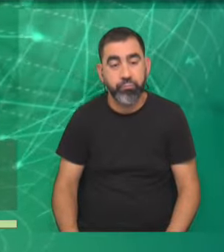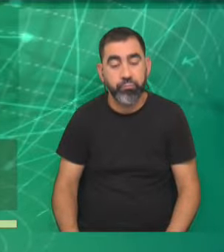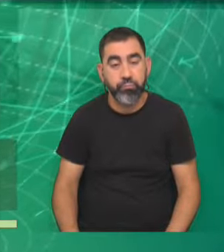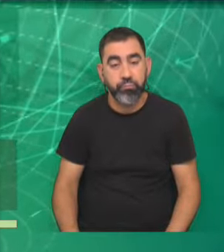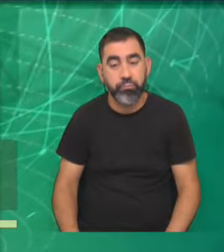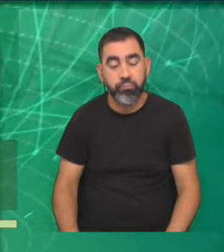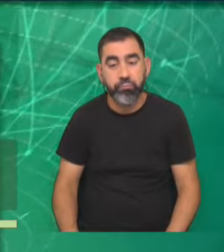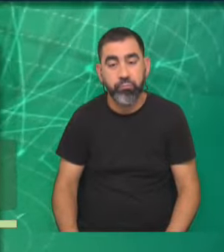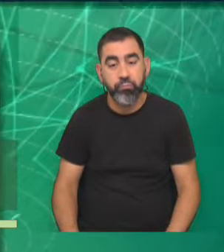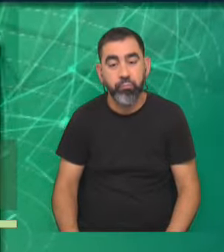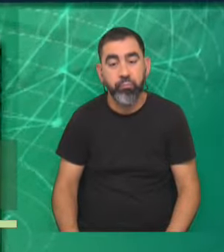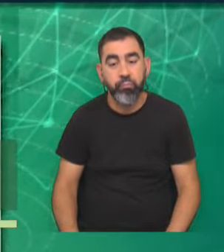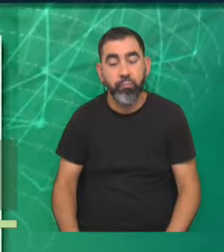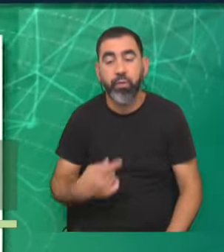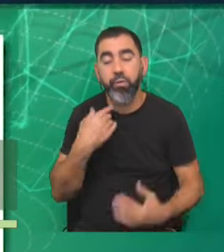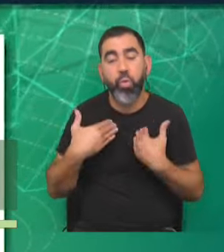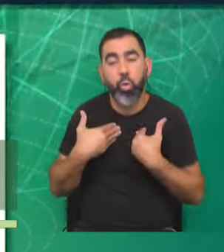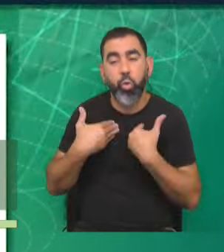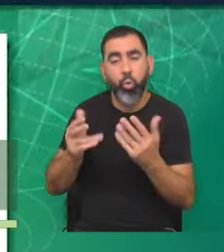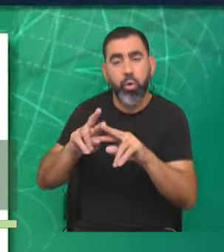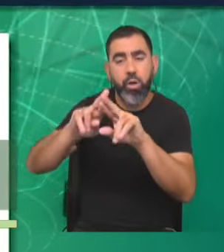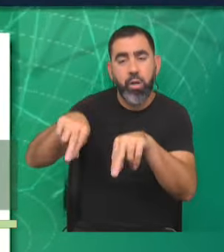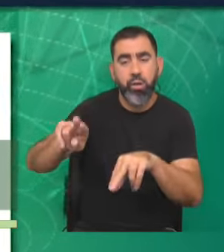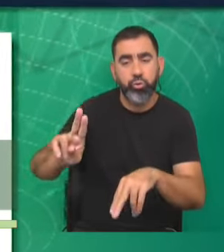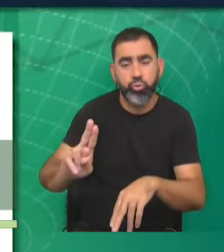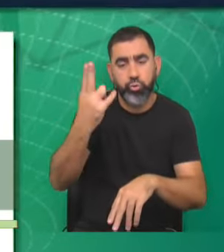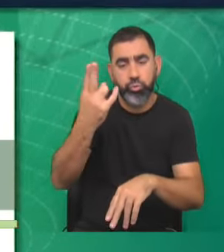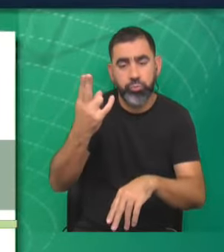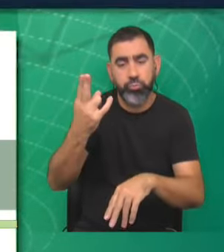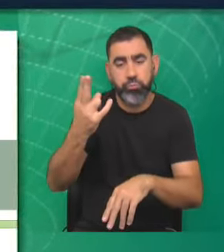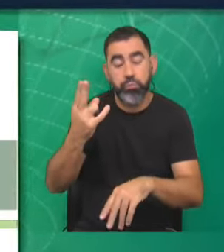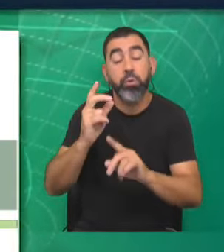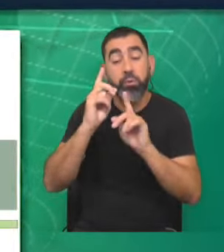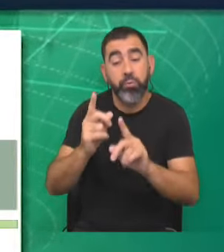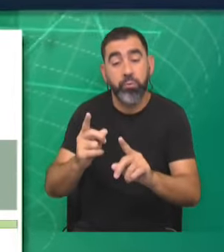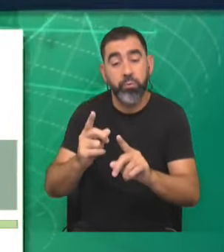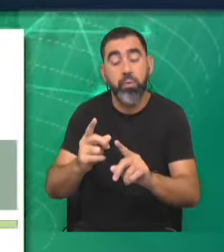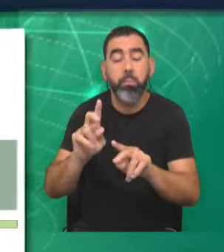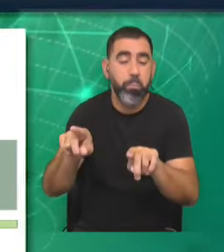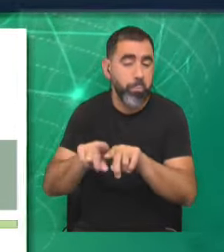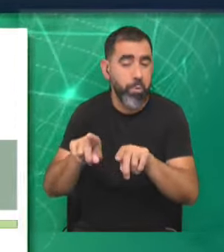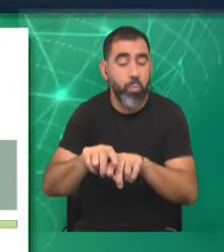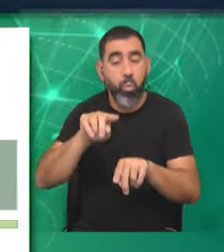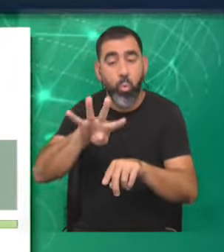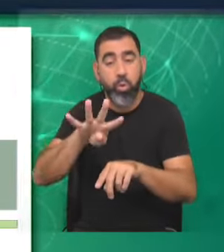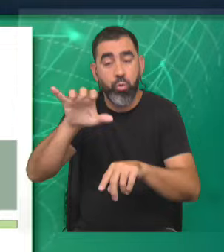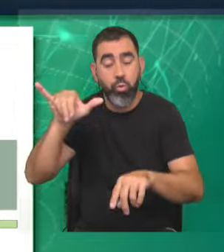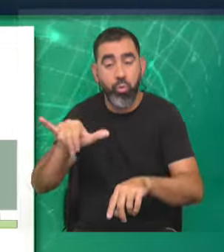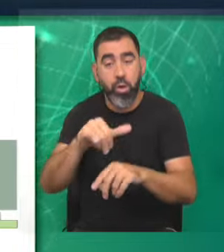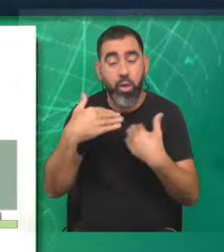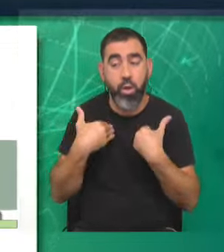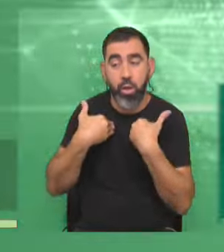infodefensa que menciona donaciones ya rechazadas por Uruguay como todo indica que también ocurrirá con los cuatro bdcraft